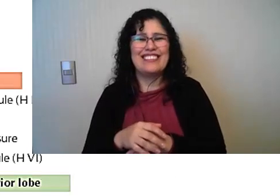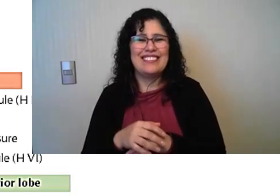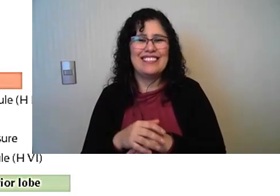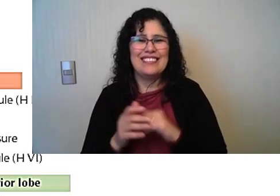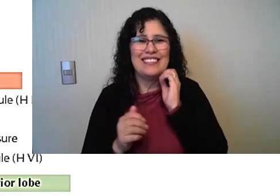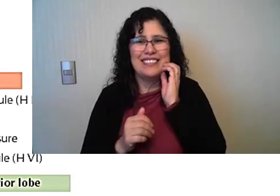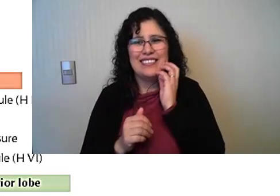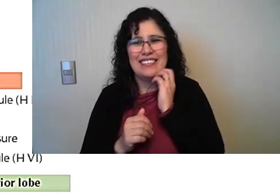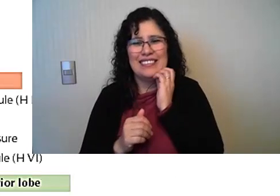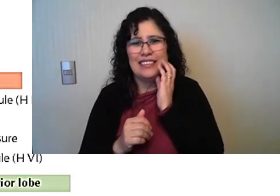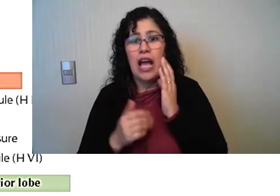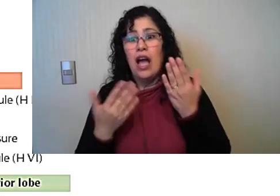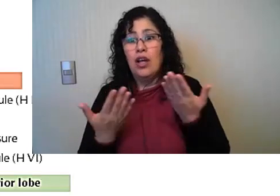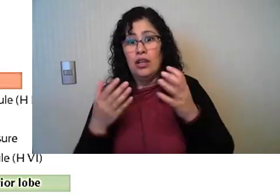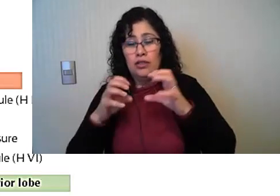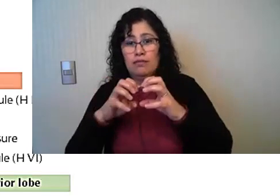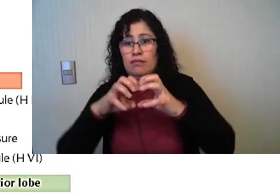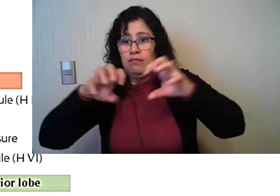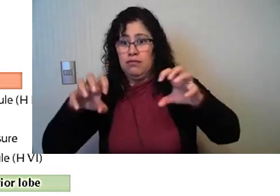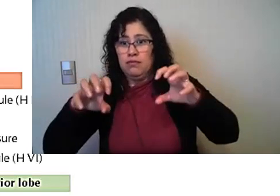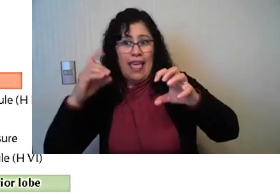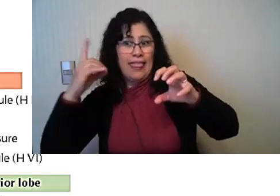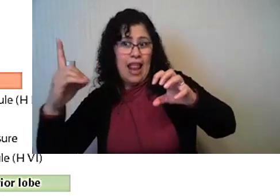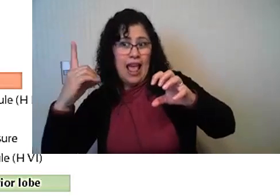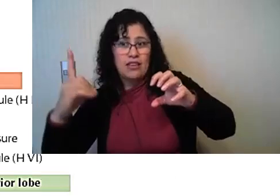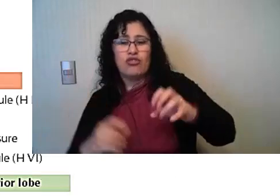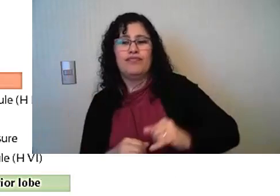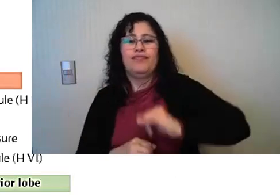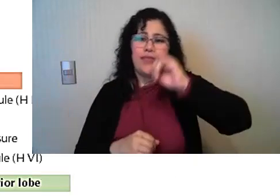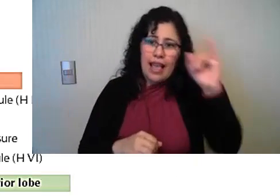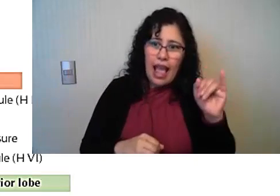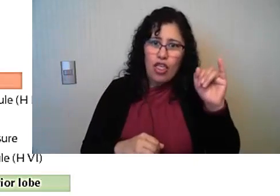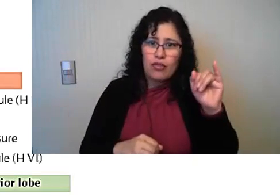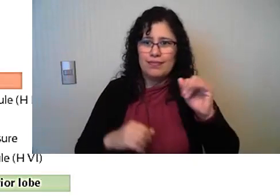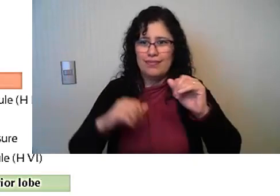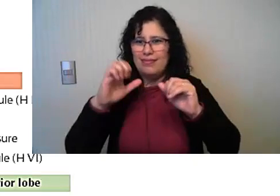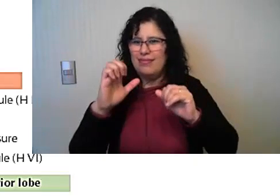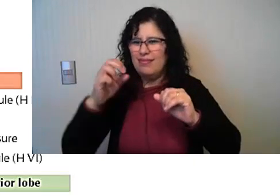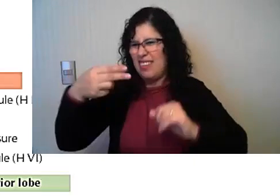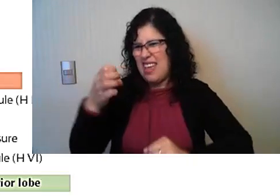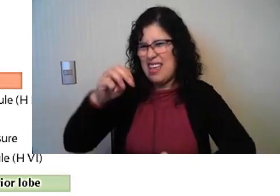Y dos hemisferios cerebelosos, uno derecho y otro izquierdo.